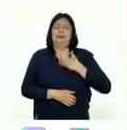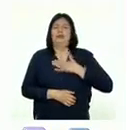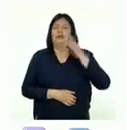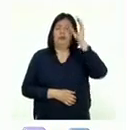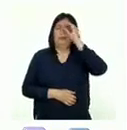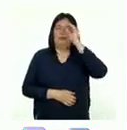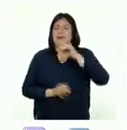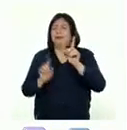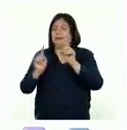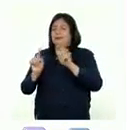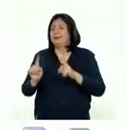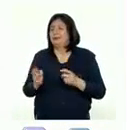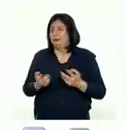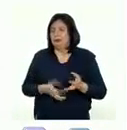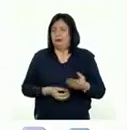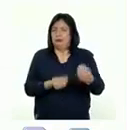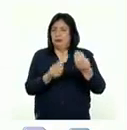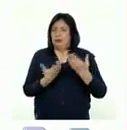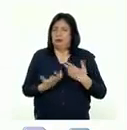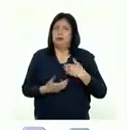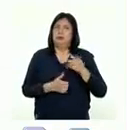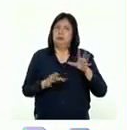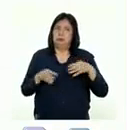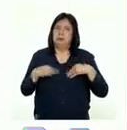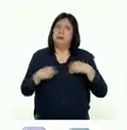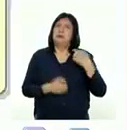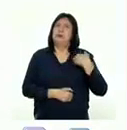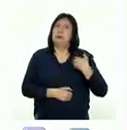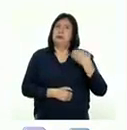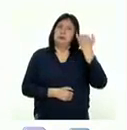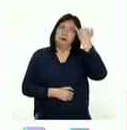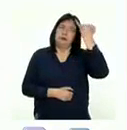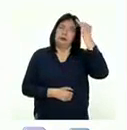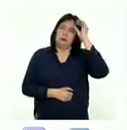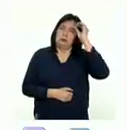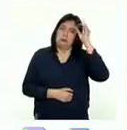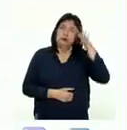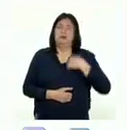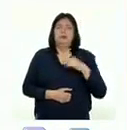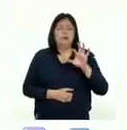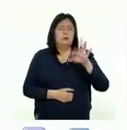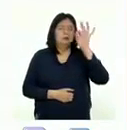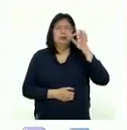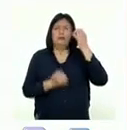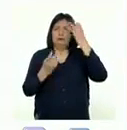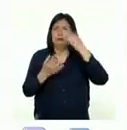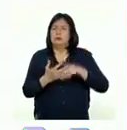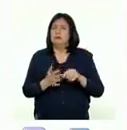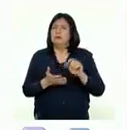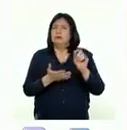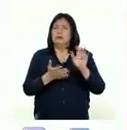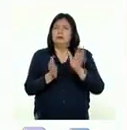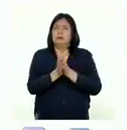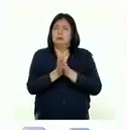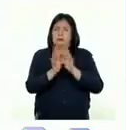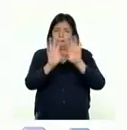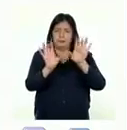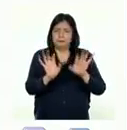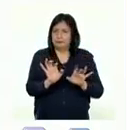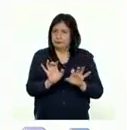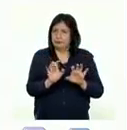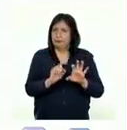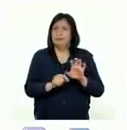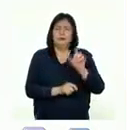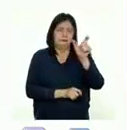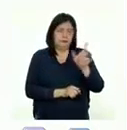opinión sobre la pregunta que nos planteó y poder asumir una postura. He encontrado información de un autor en una página confiable